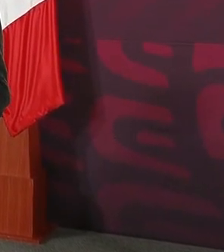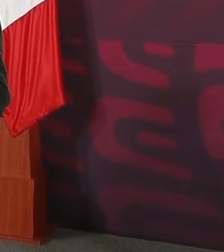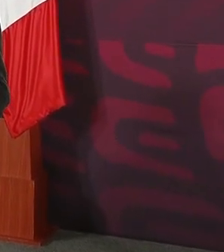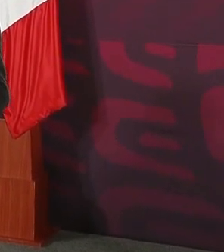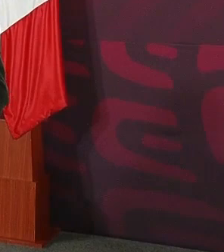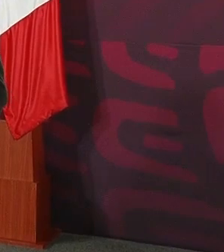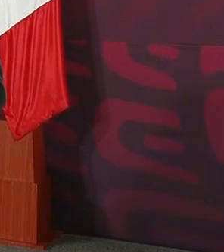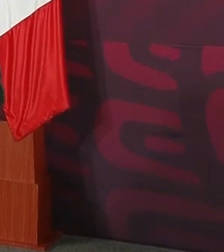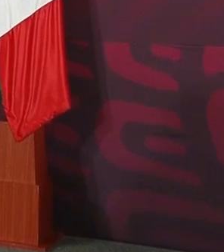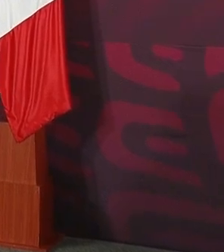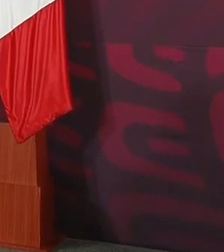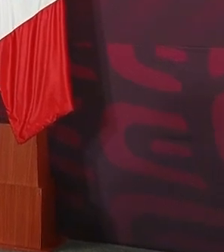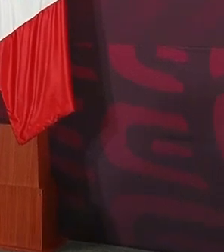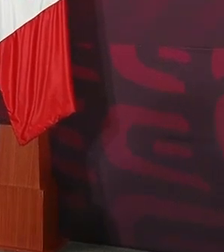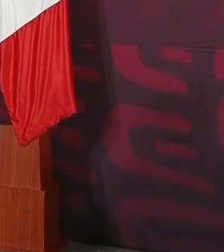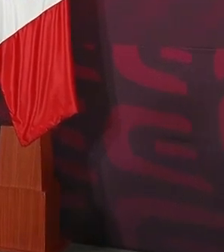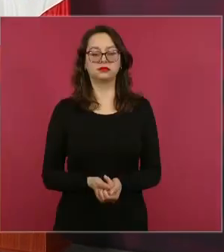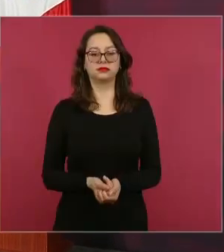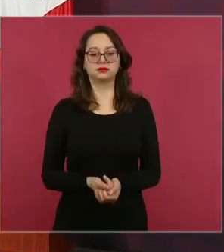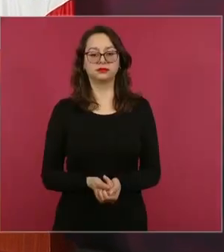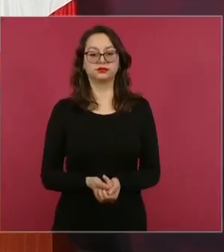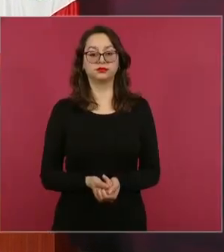frío Bueno